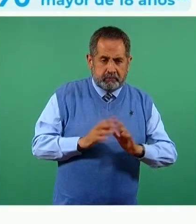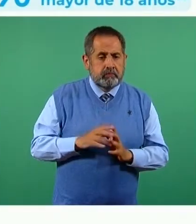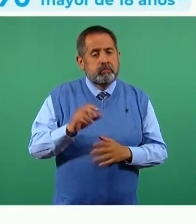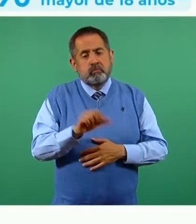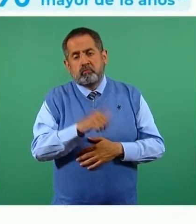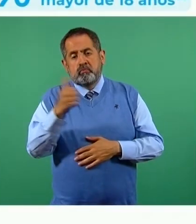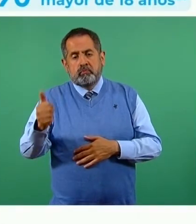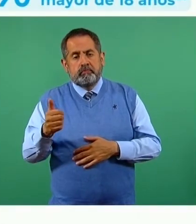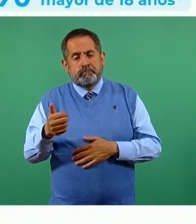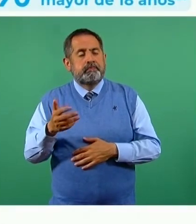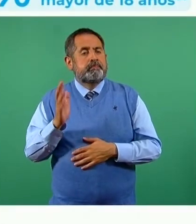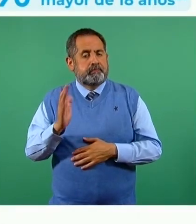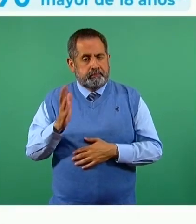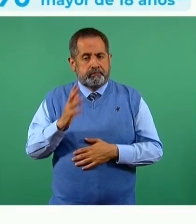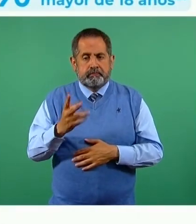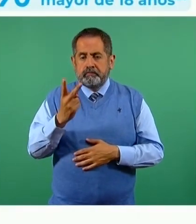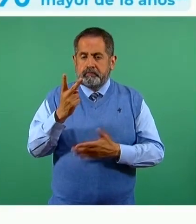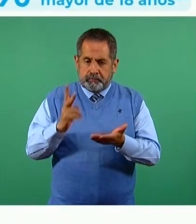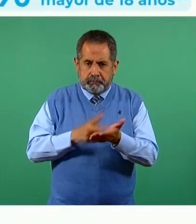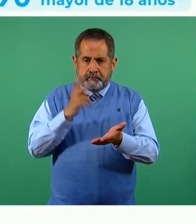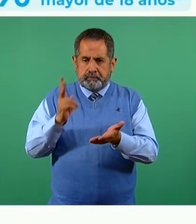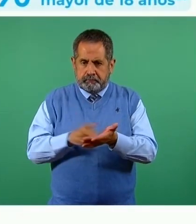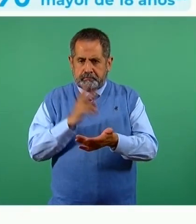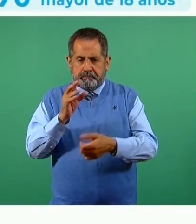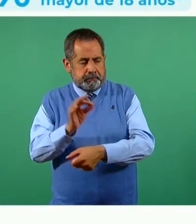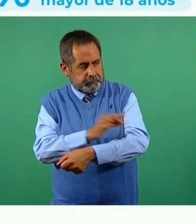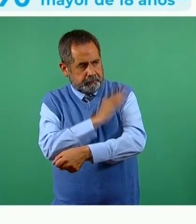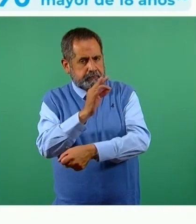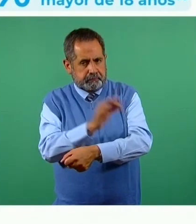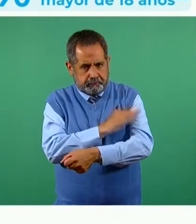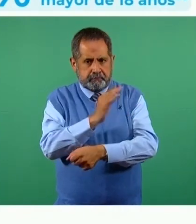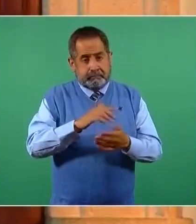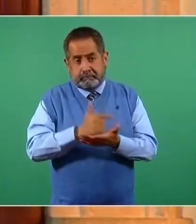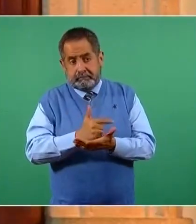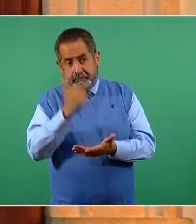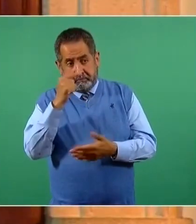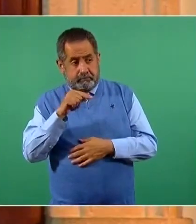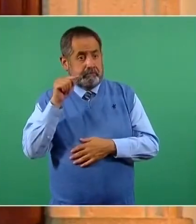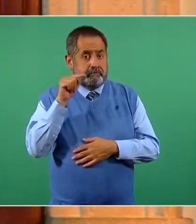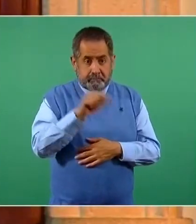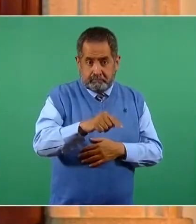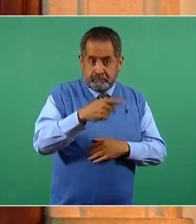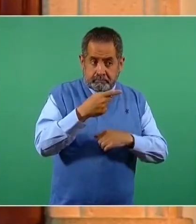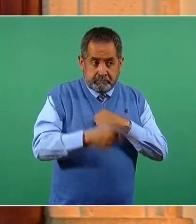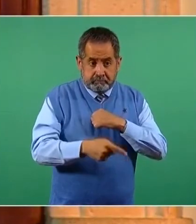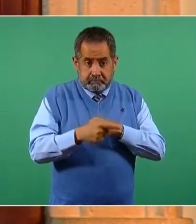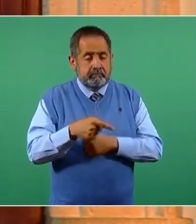de las cuales 12.6 millones tienen cobertura completa noticias tv té